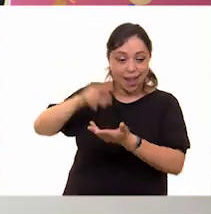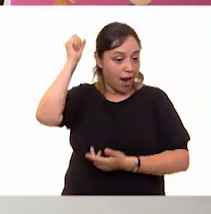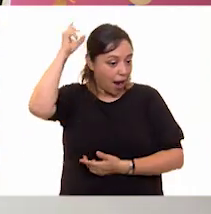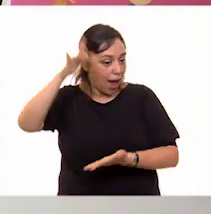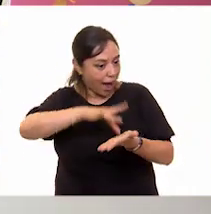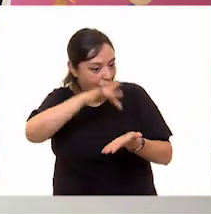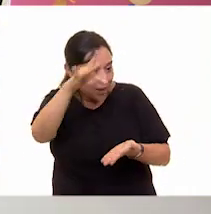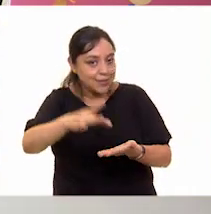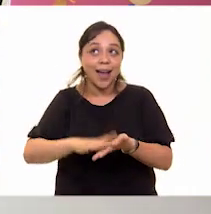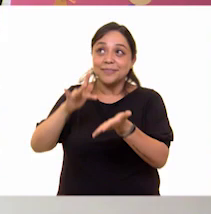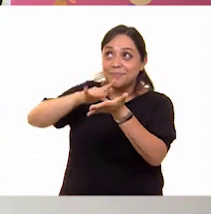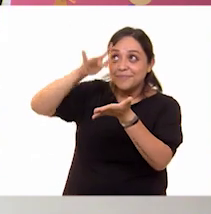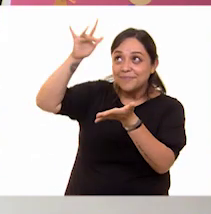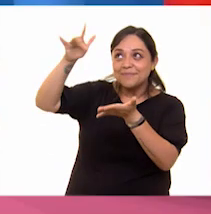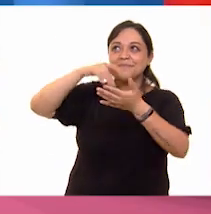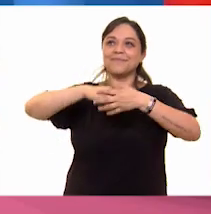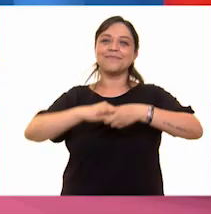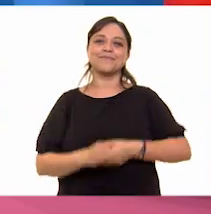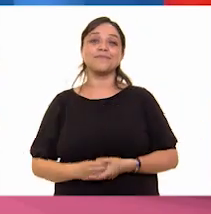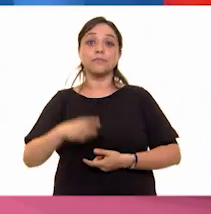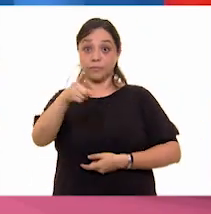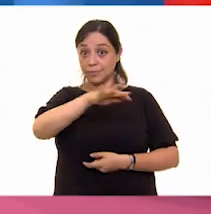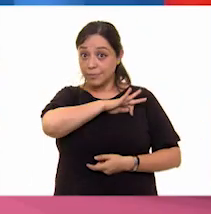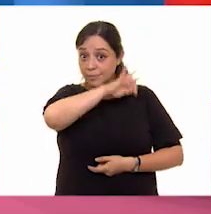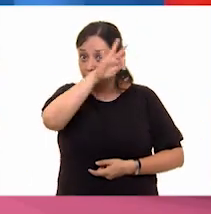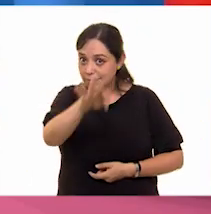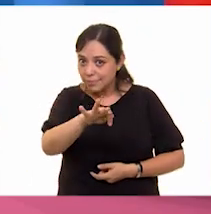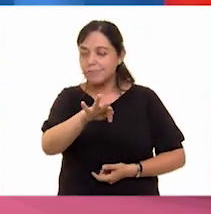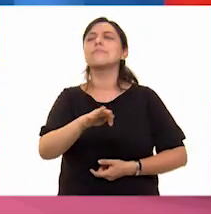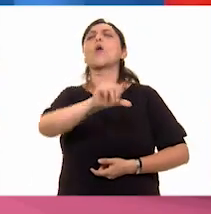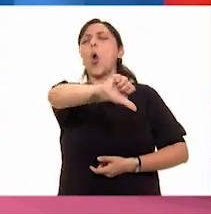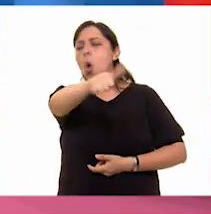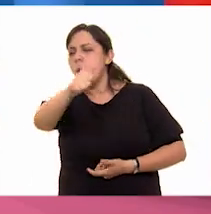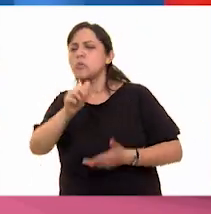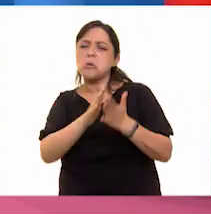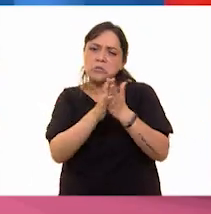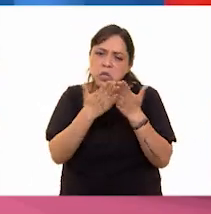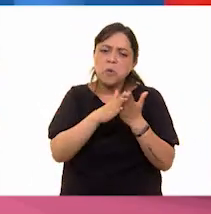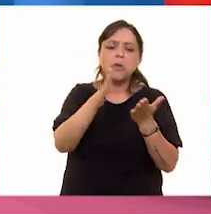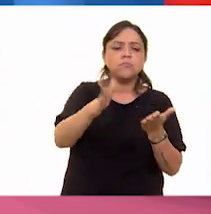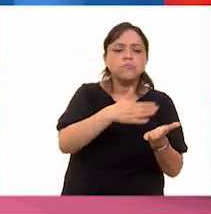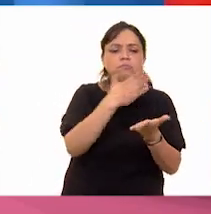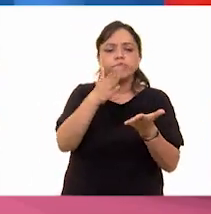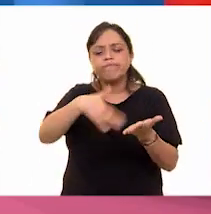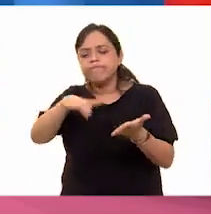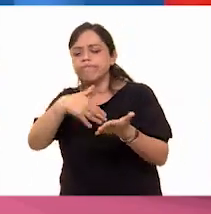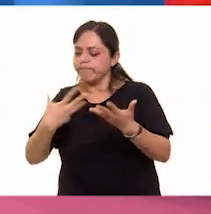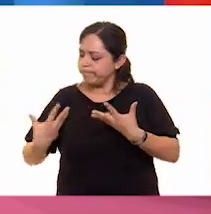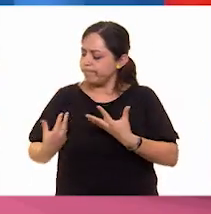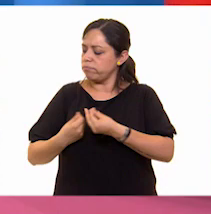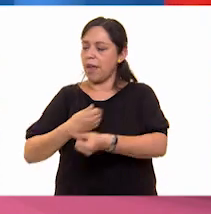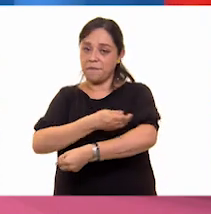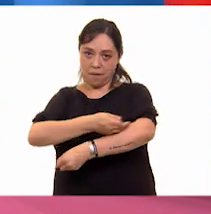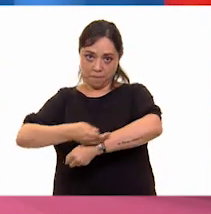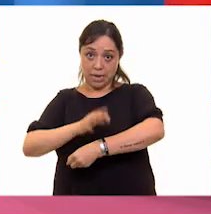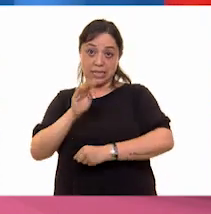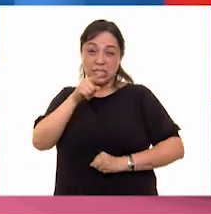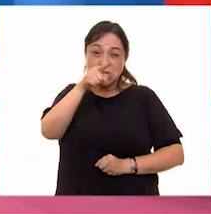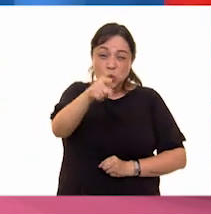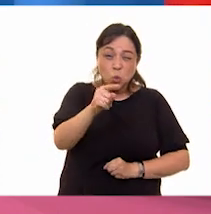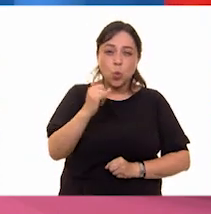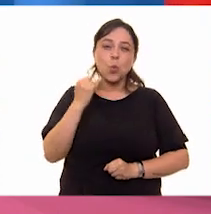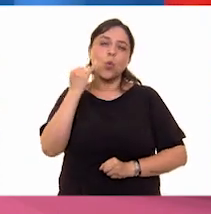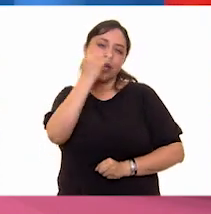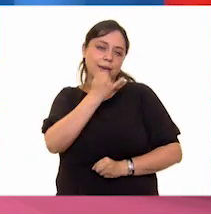gracias. Gracias. Si te es posible, consulta otros libros y comenta el tema de hoy con tu familia. Si tienes la fortuna de hablar